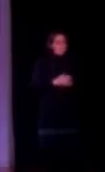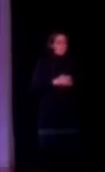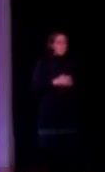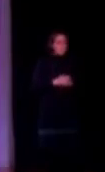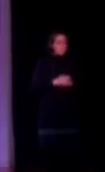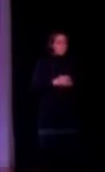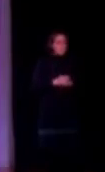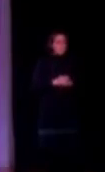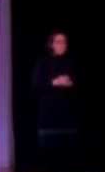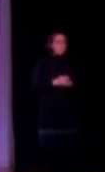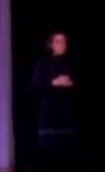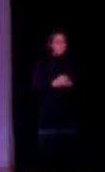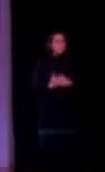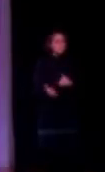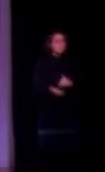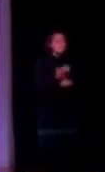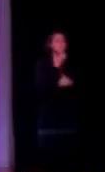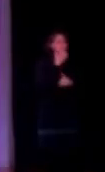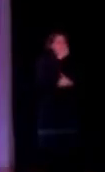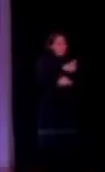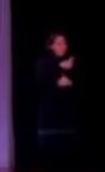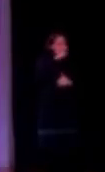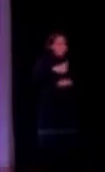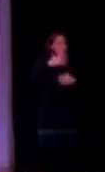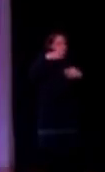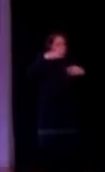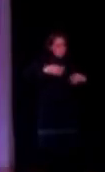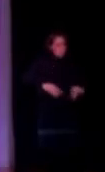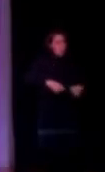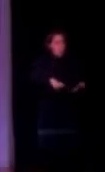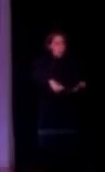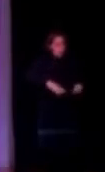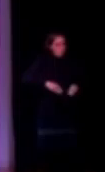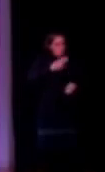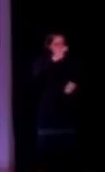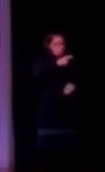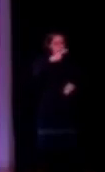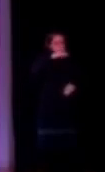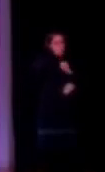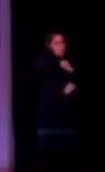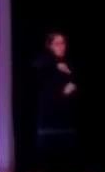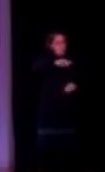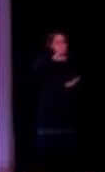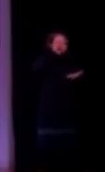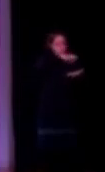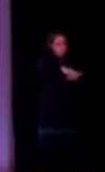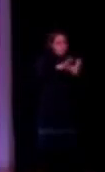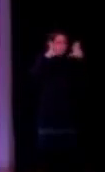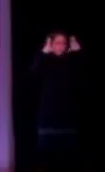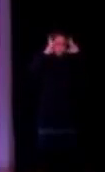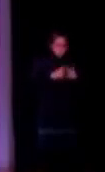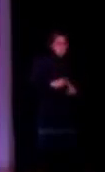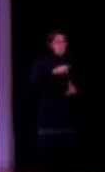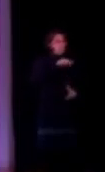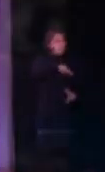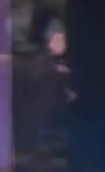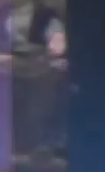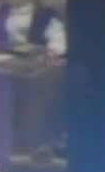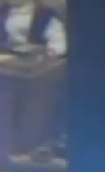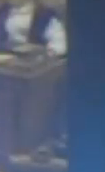supone un enfoque transformador, como decís en vuestro plan estratégico, de la escuela, un enfoque